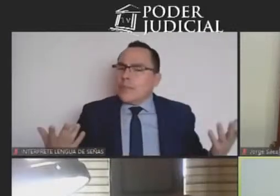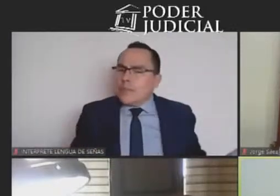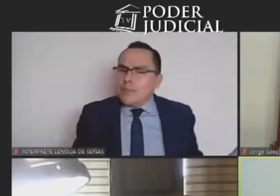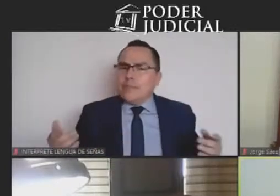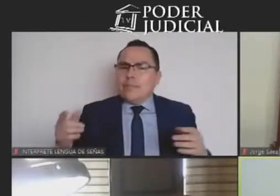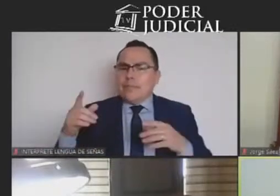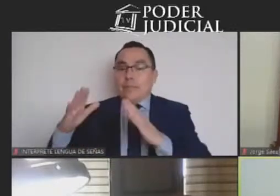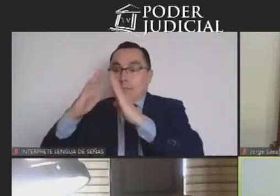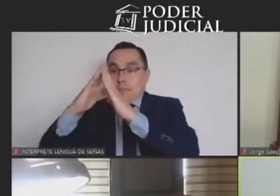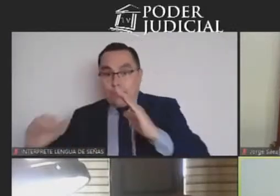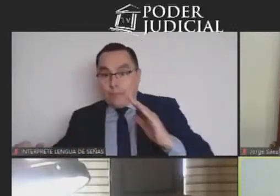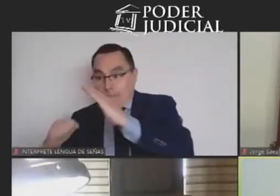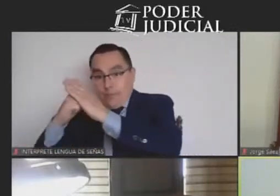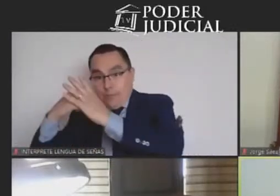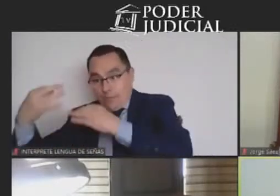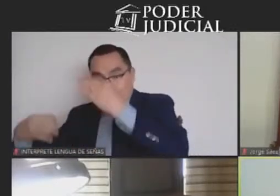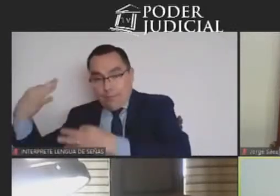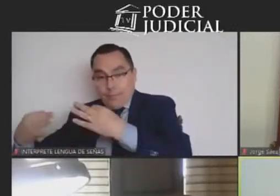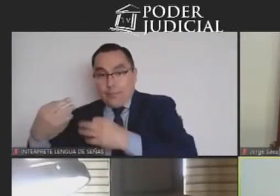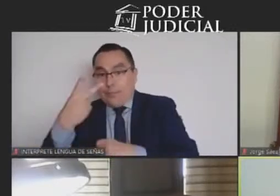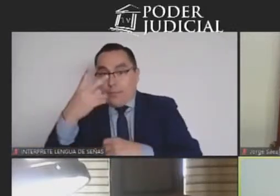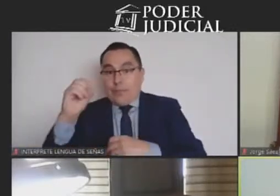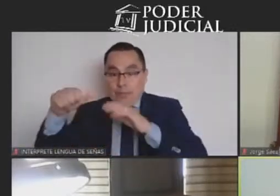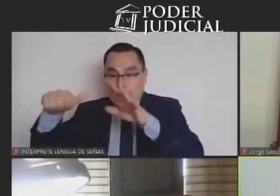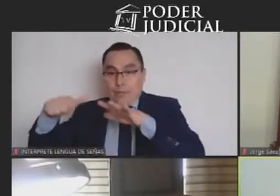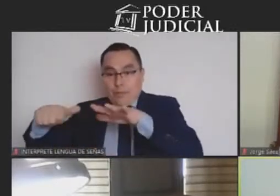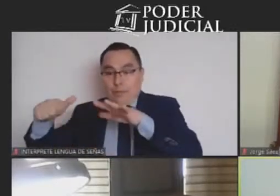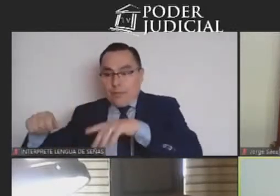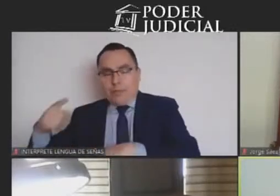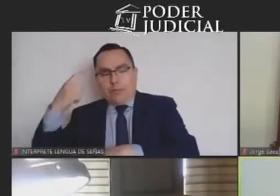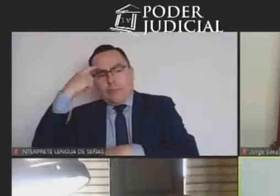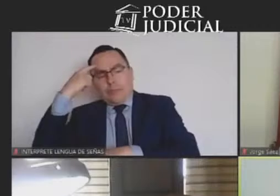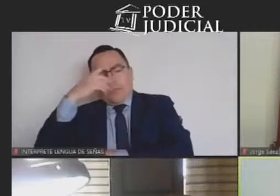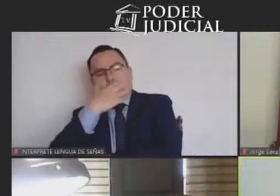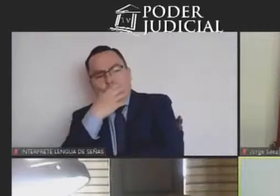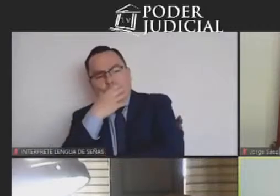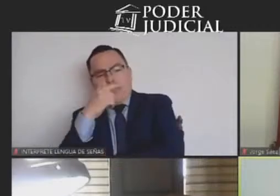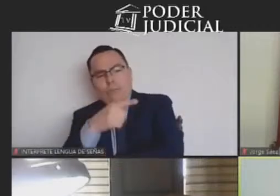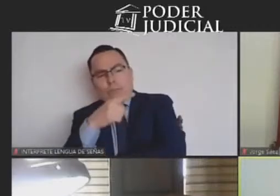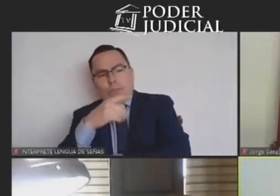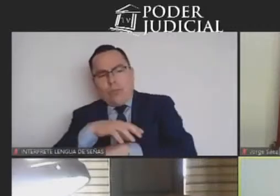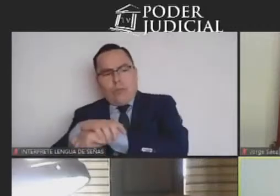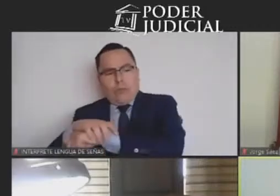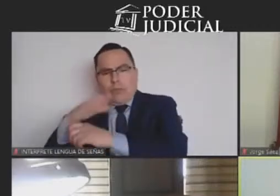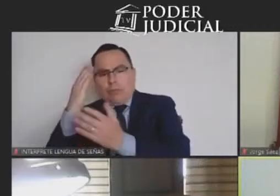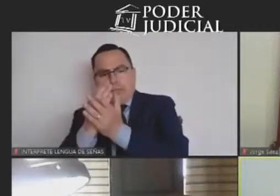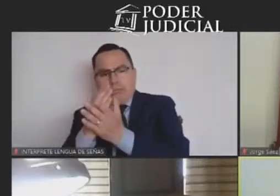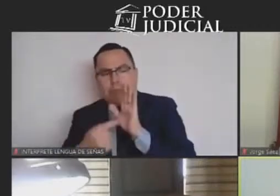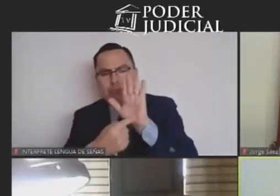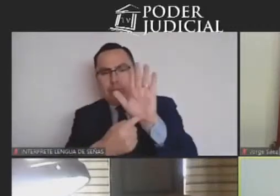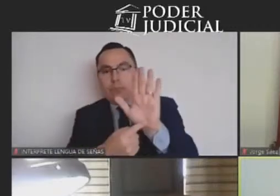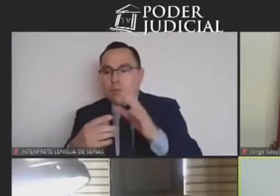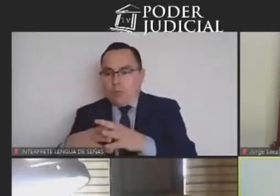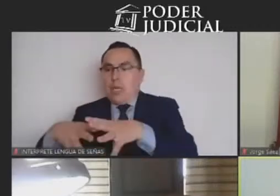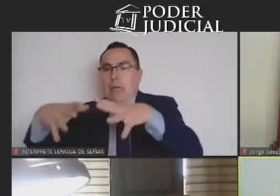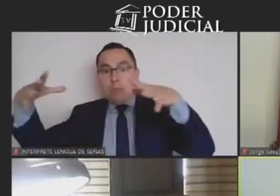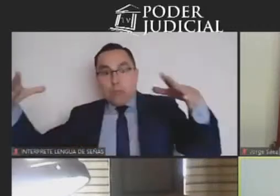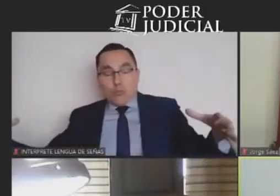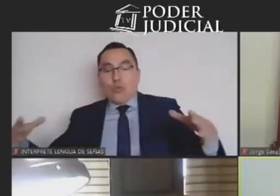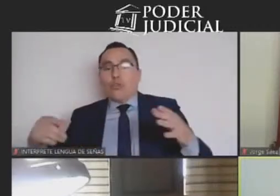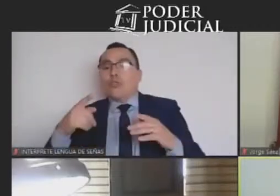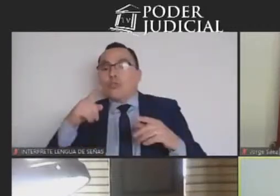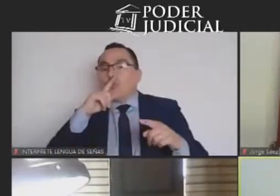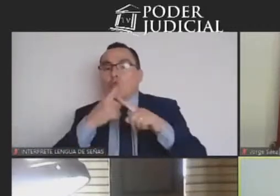Corte en octubre del 2016 no se conformó con la nómina de obligados que daba la ley y amplió la nómina de